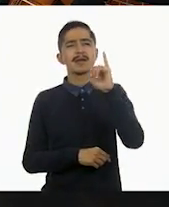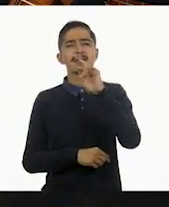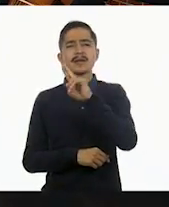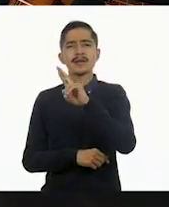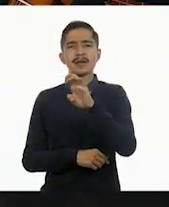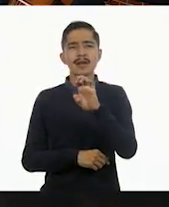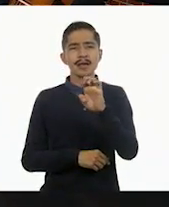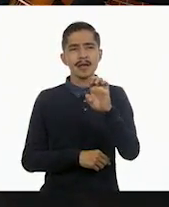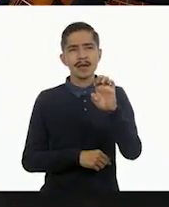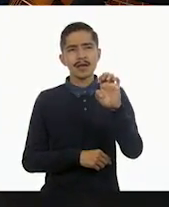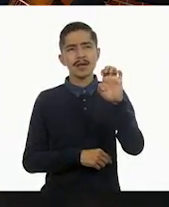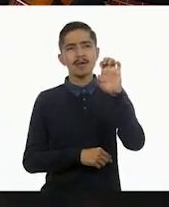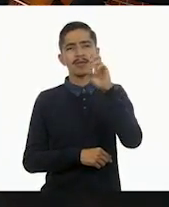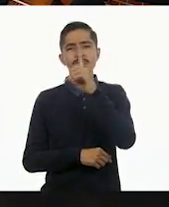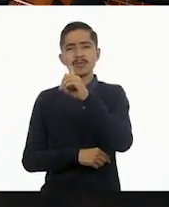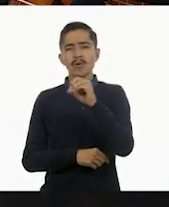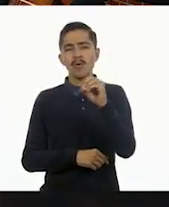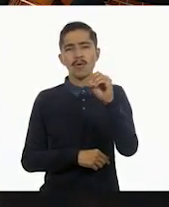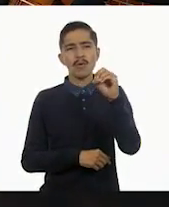re.